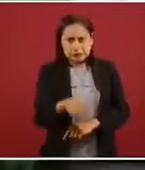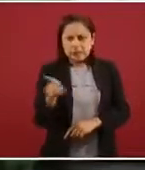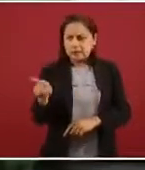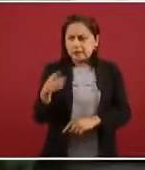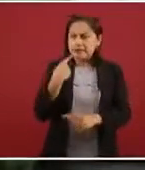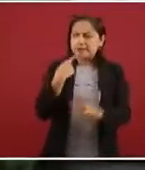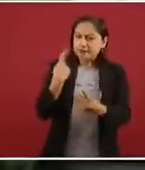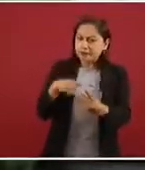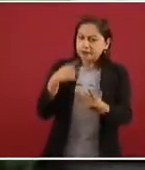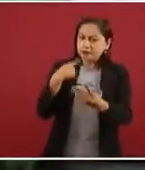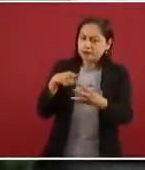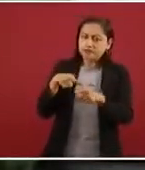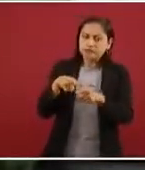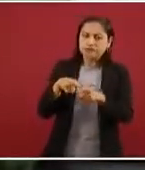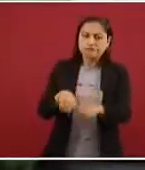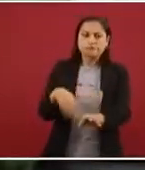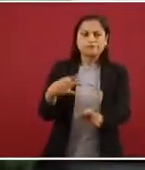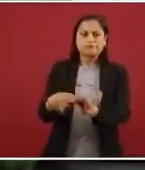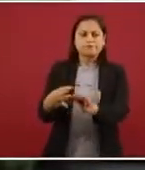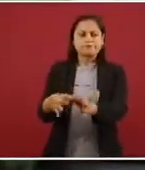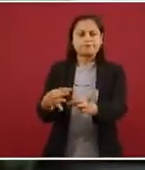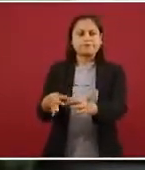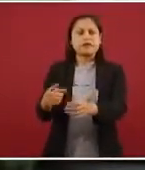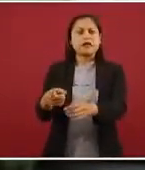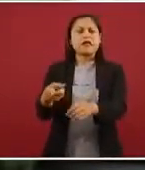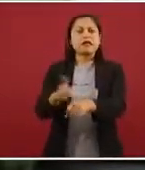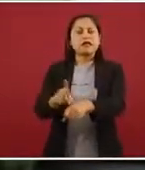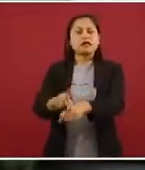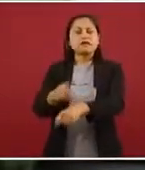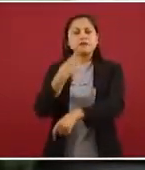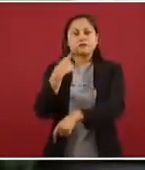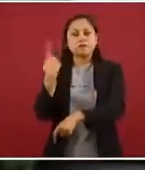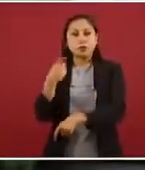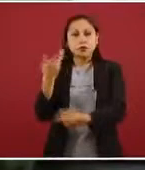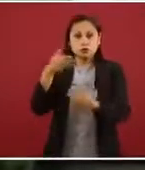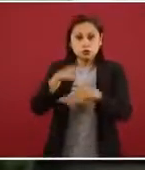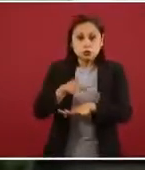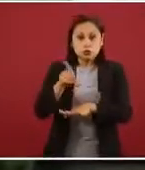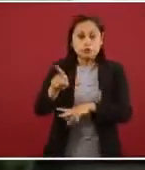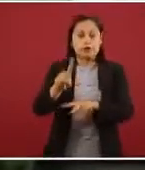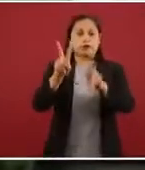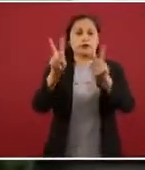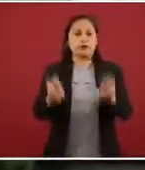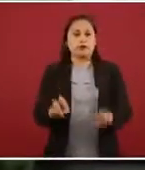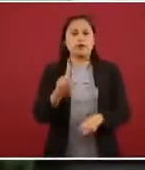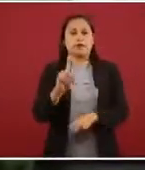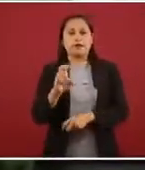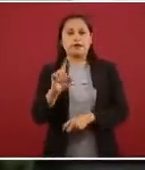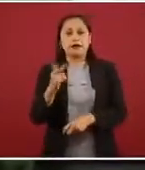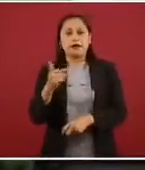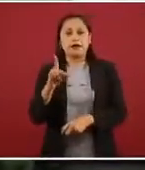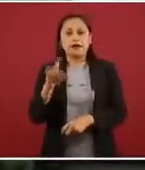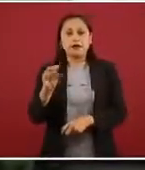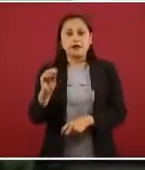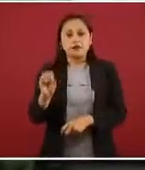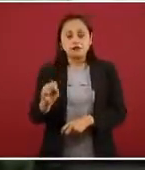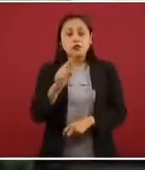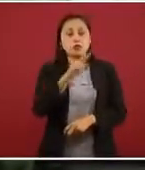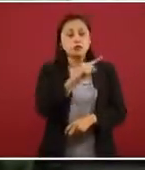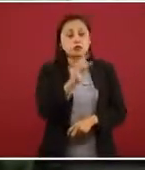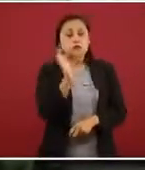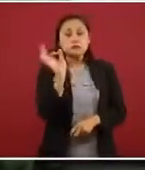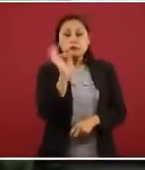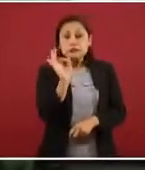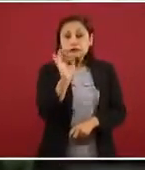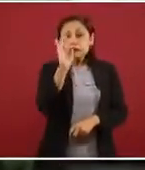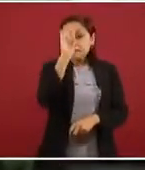y constantes de los superdelegados, está pensando en reformar esta figura, en quizás